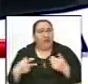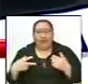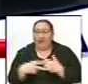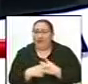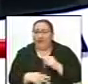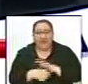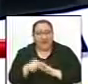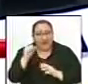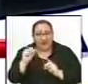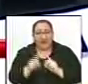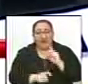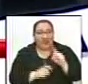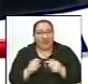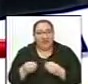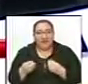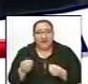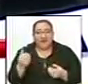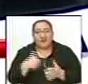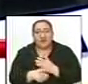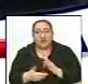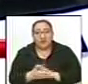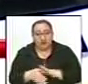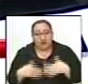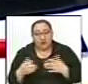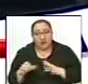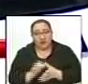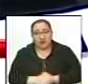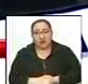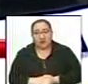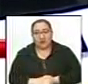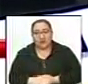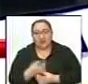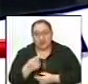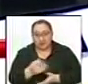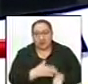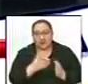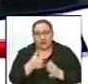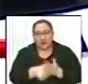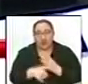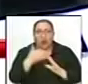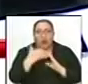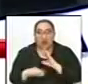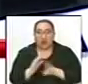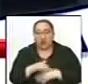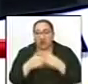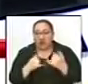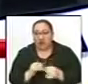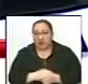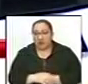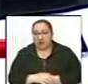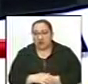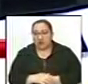el derecho que puedan preguntar por qué se archivó. Pueden hacerlo. Para eso se les ha pasado a sus correos todo